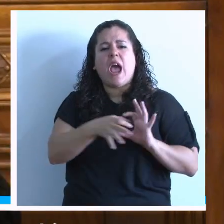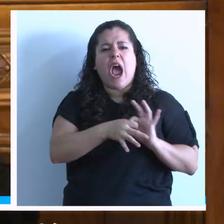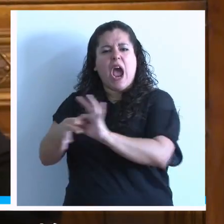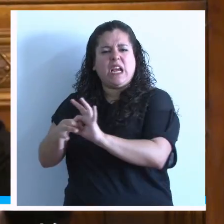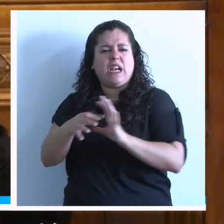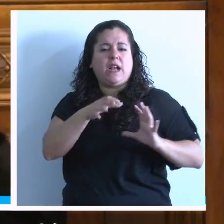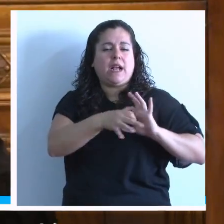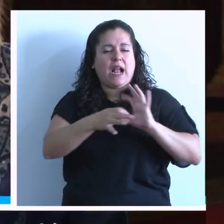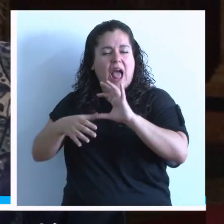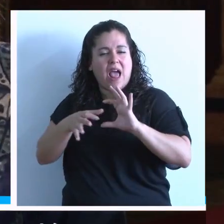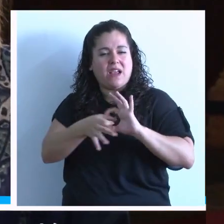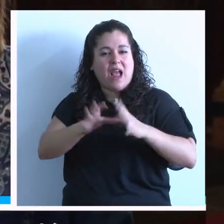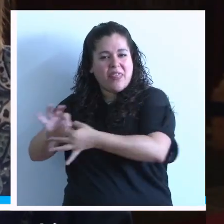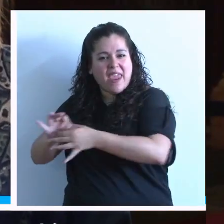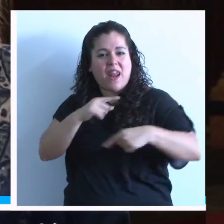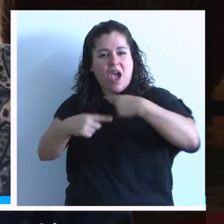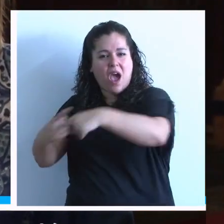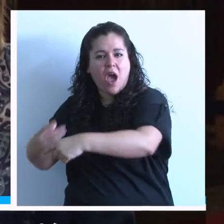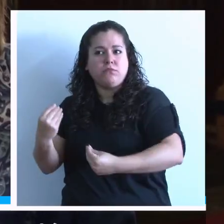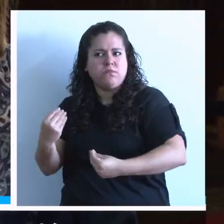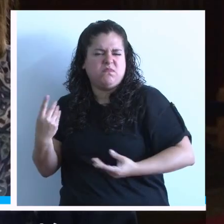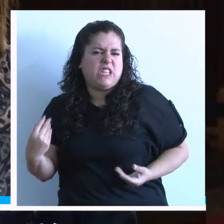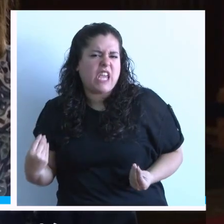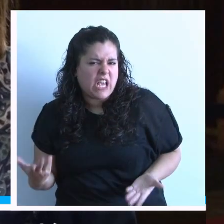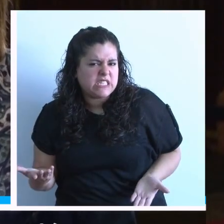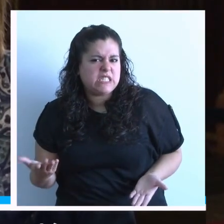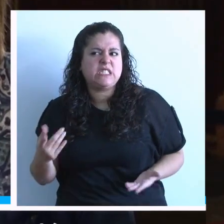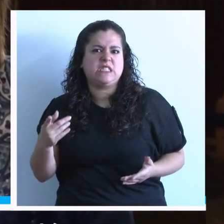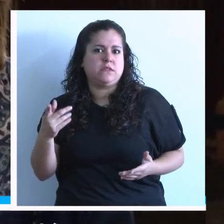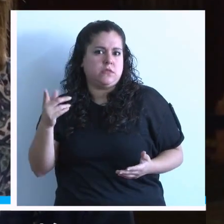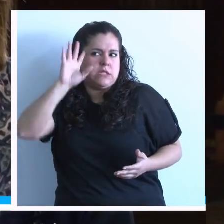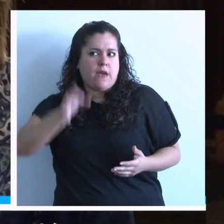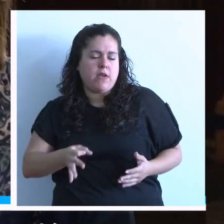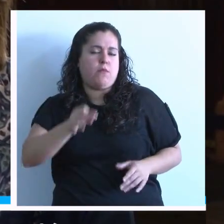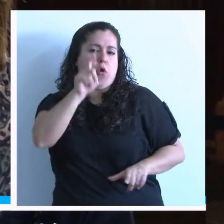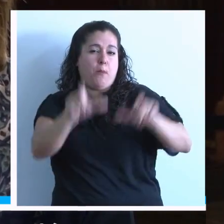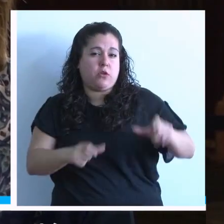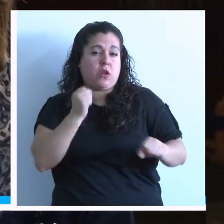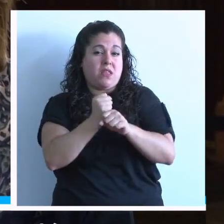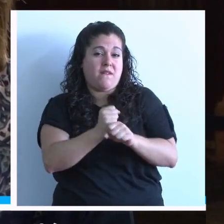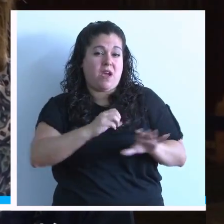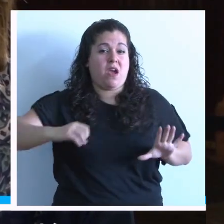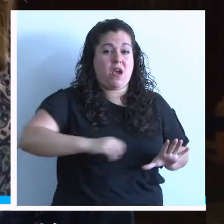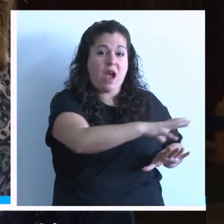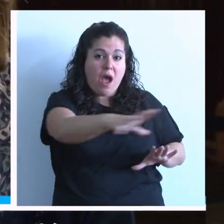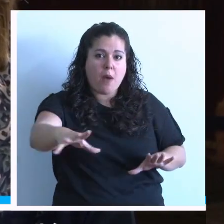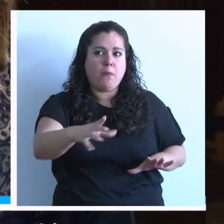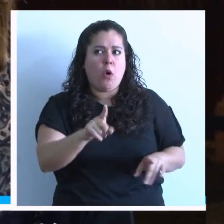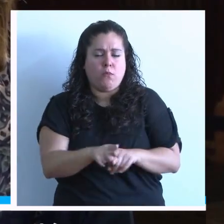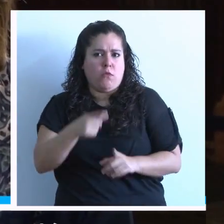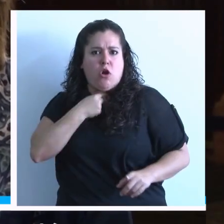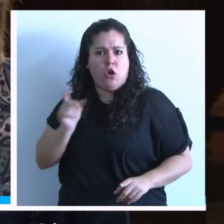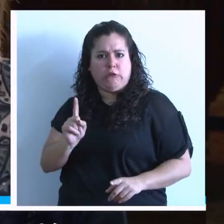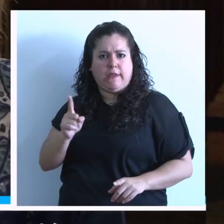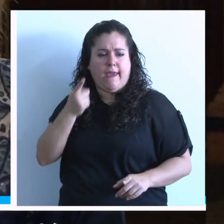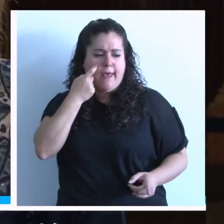esa cadena de valor, genera un estupor que ya sabemos, especialmente del empresariado argentino, los hombres de campo, que se niegan